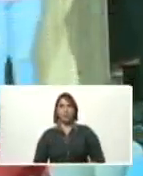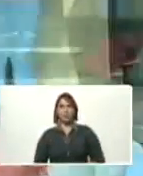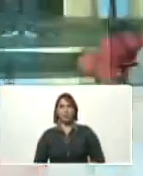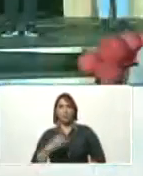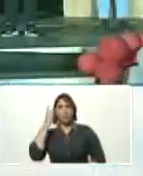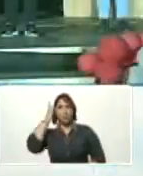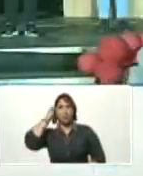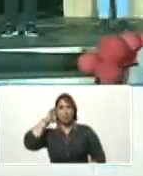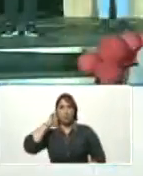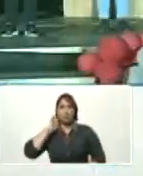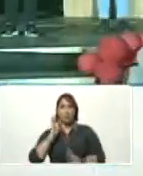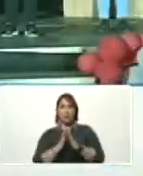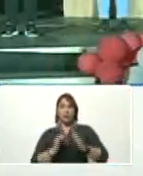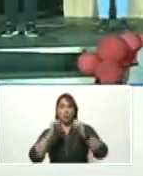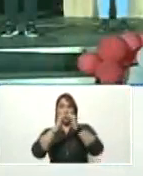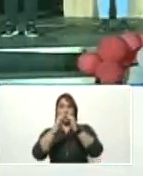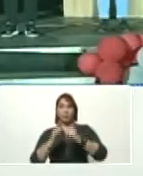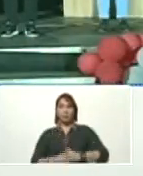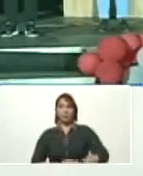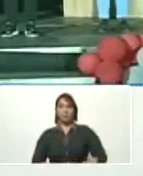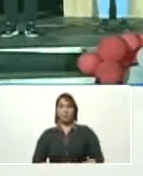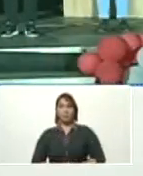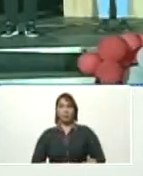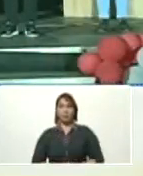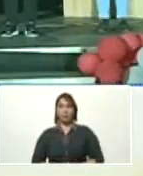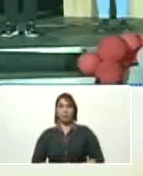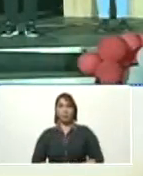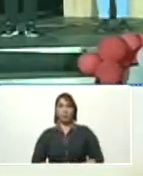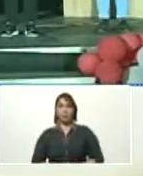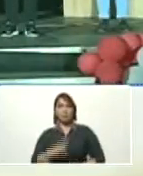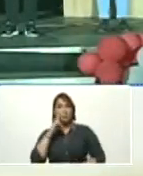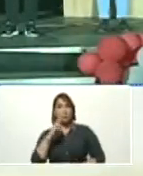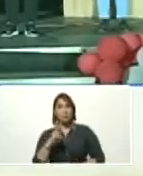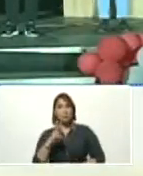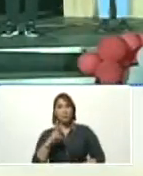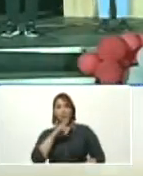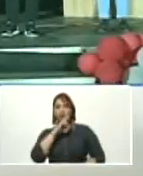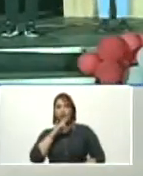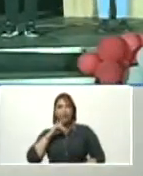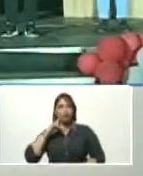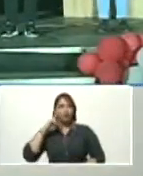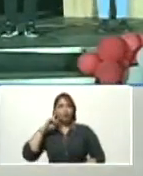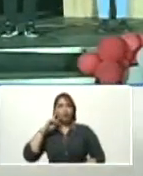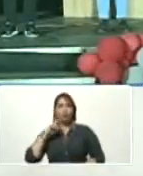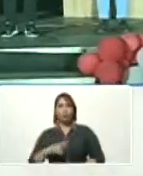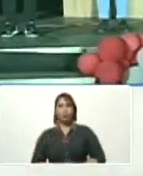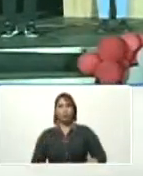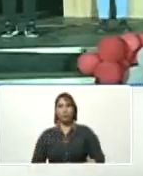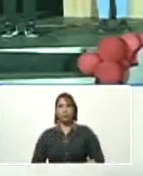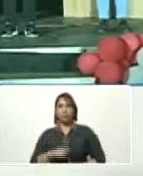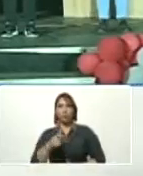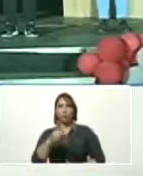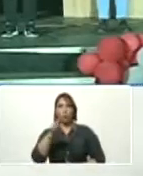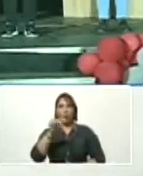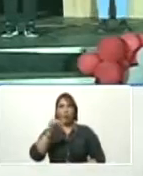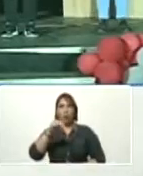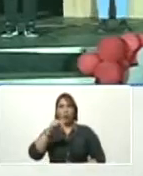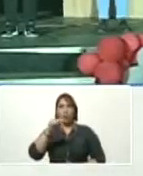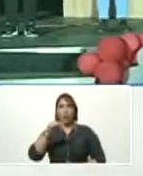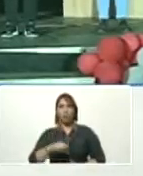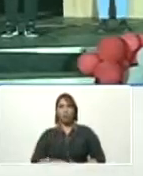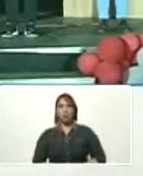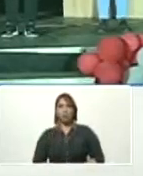Presidente Anzuate, se ve sabroso esa esquina de Guanta.